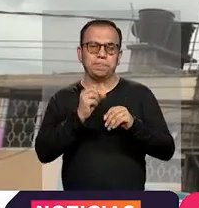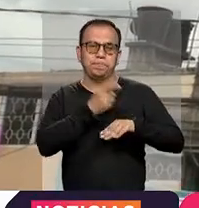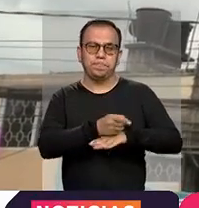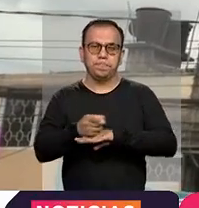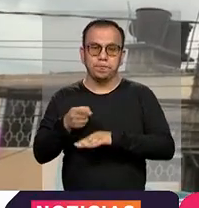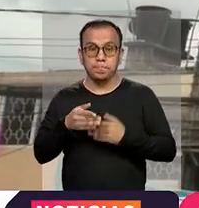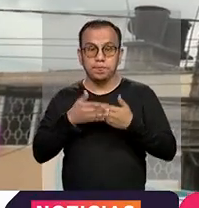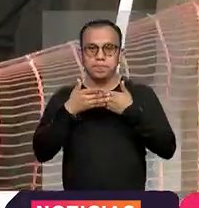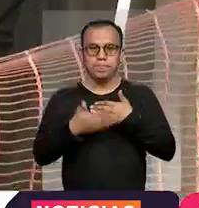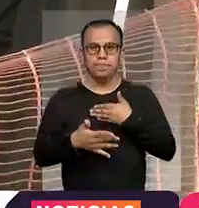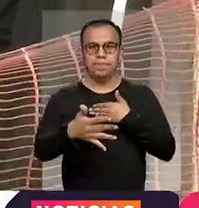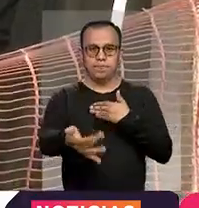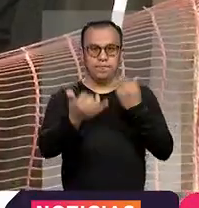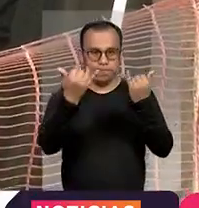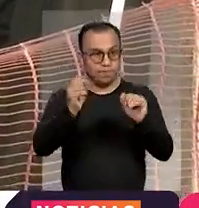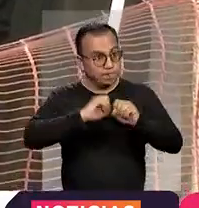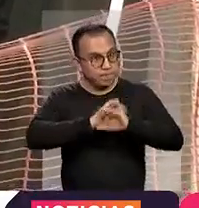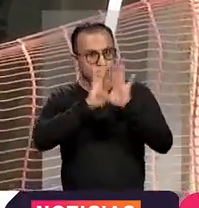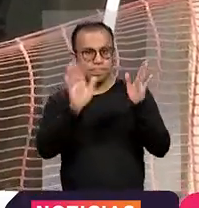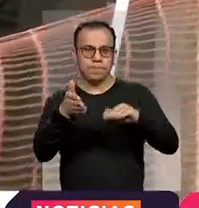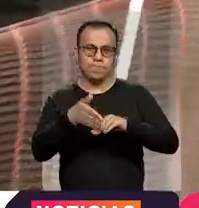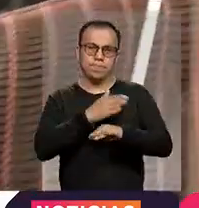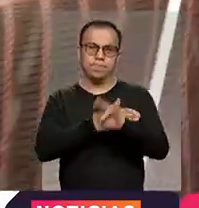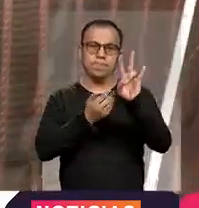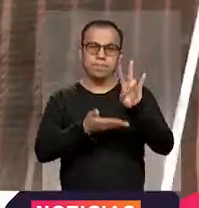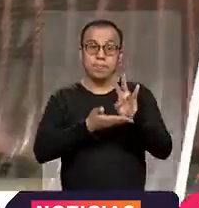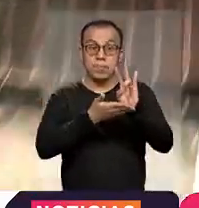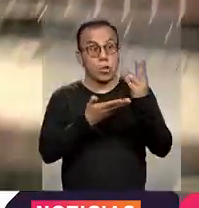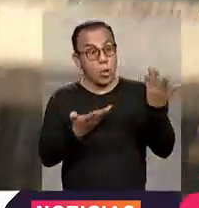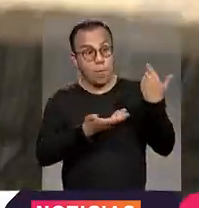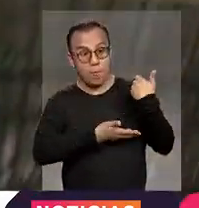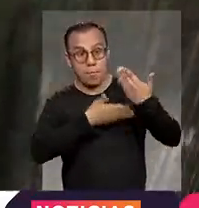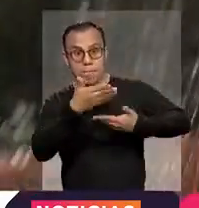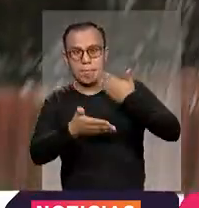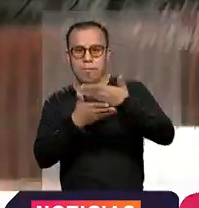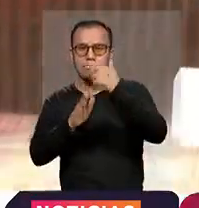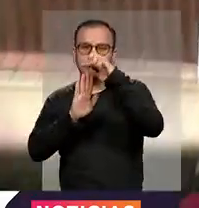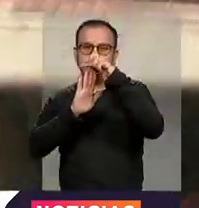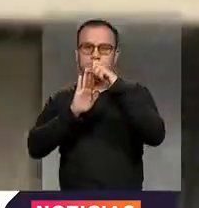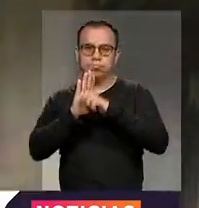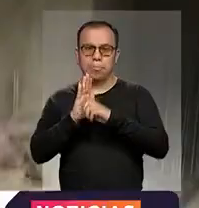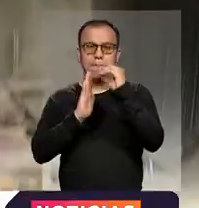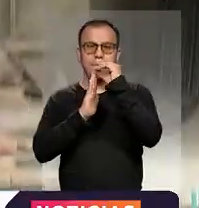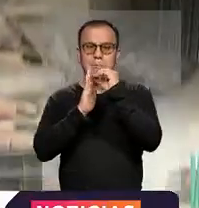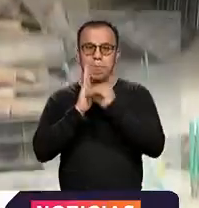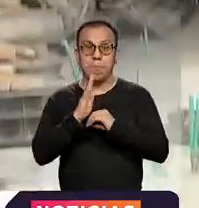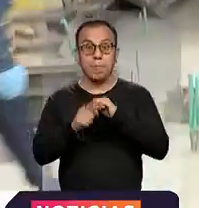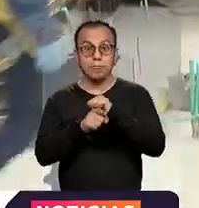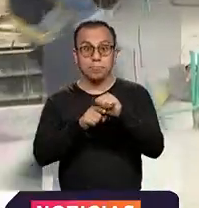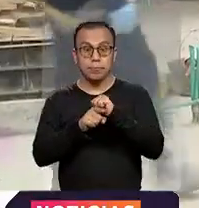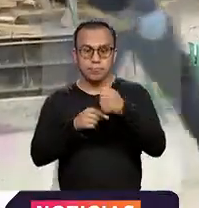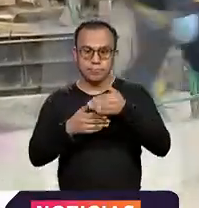a partir de los cuales se definirá el modelo de liquidación y los protocolos de aplicación que por espacio de los